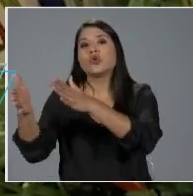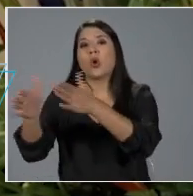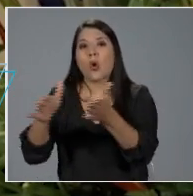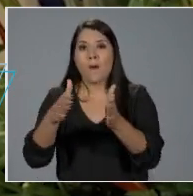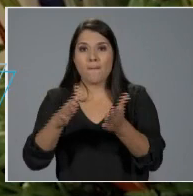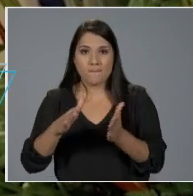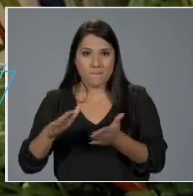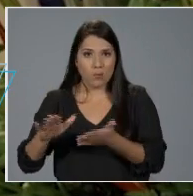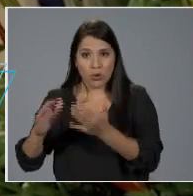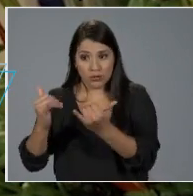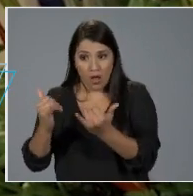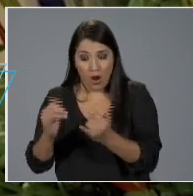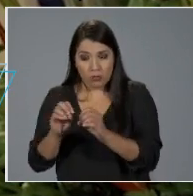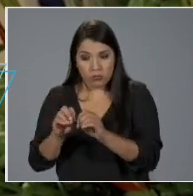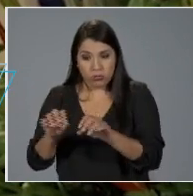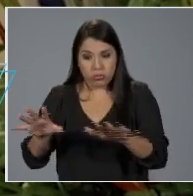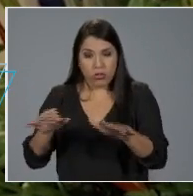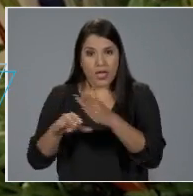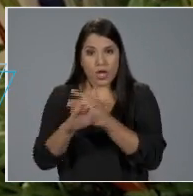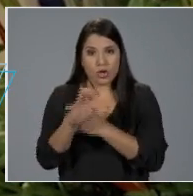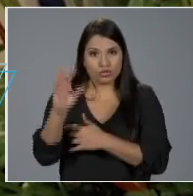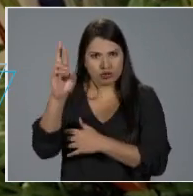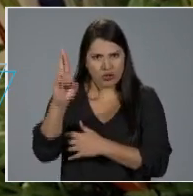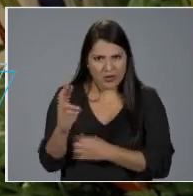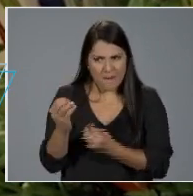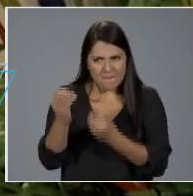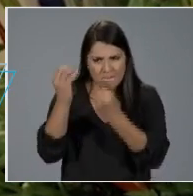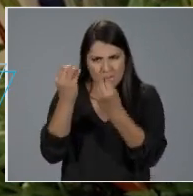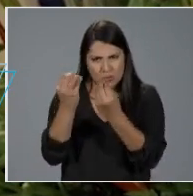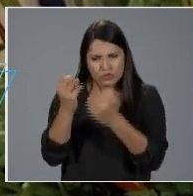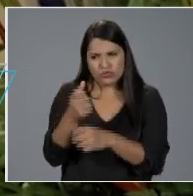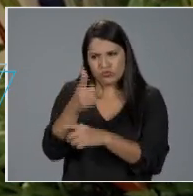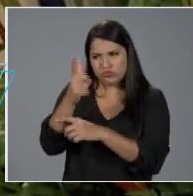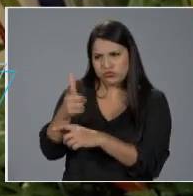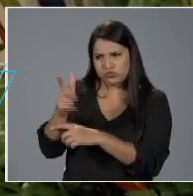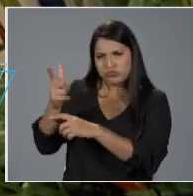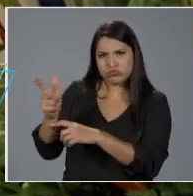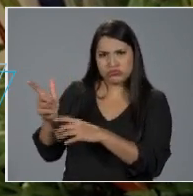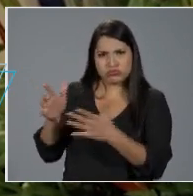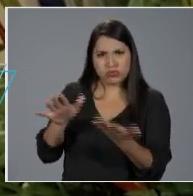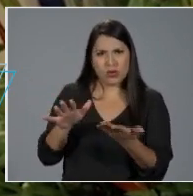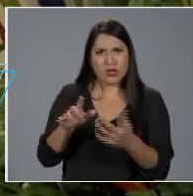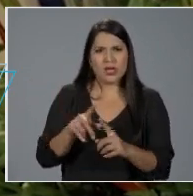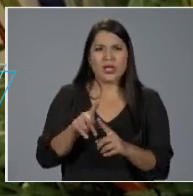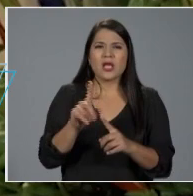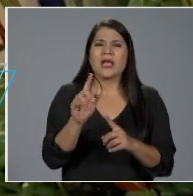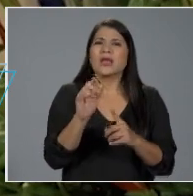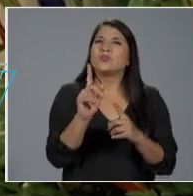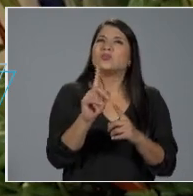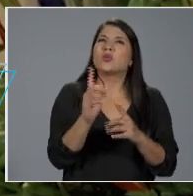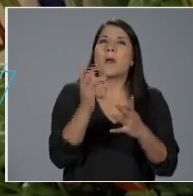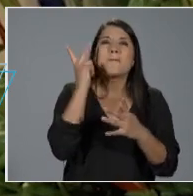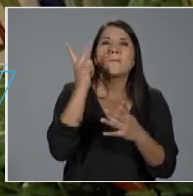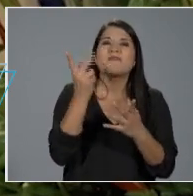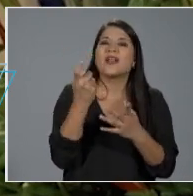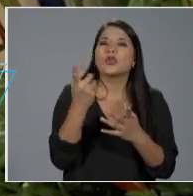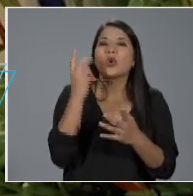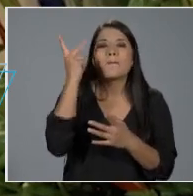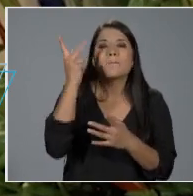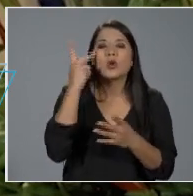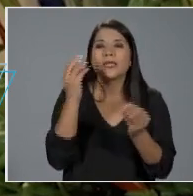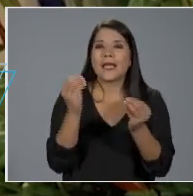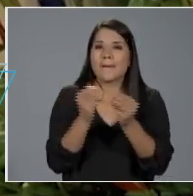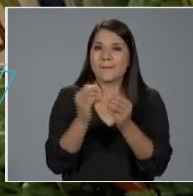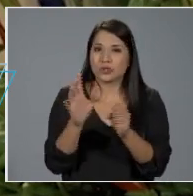la pandemia que tenemos en Costa Rica, los asesinatos, sino con una política más integral. Ese es un tema que